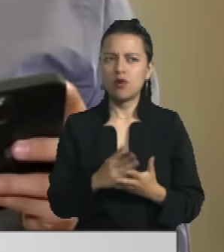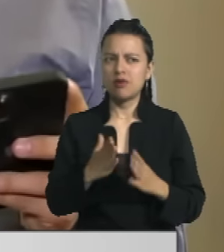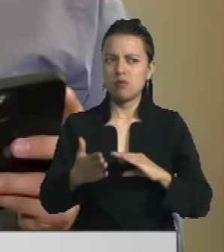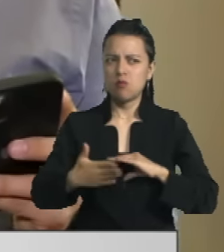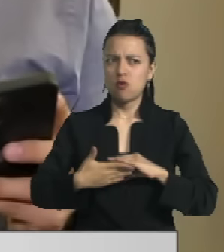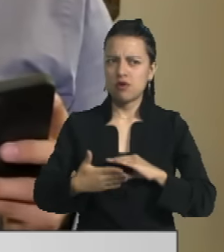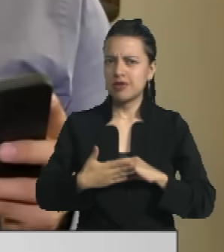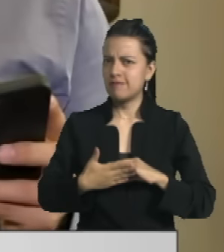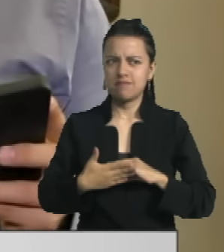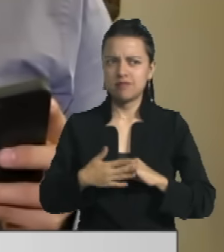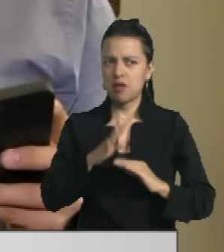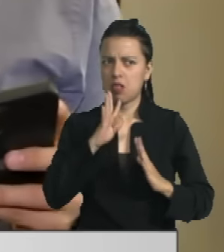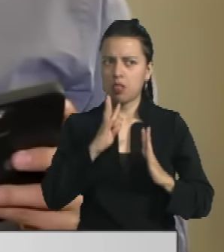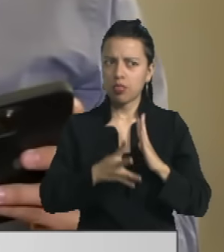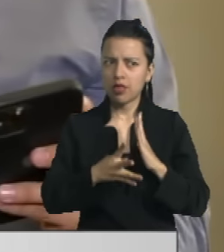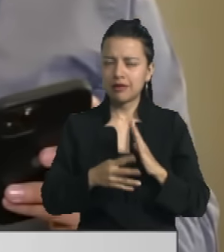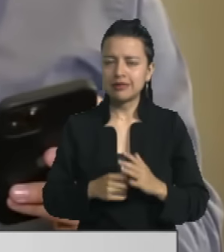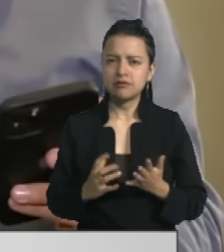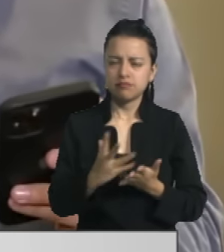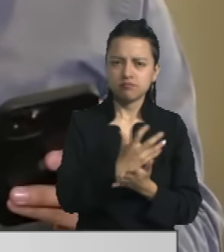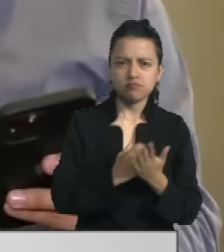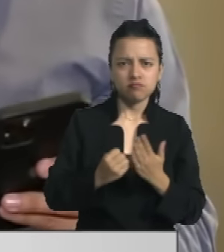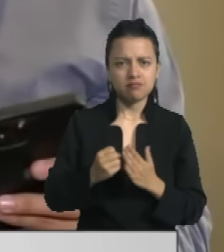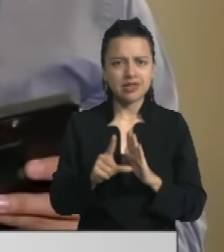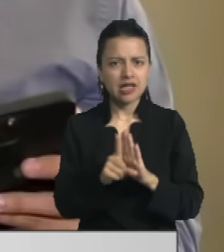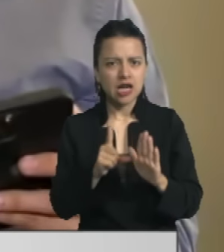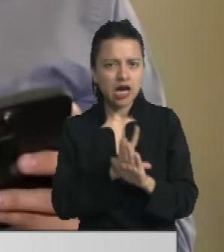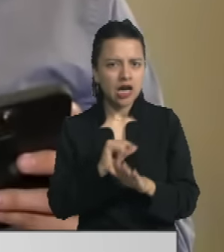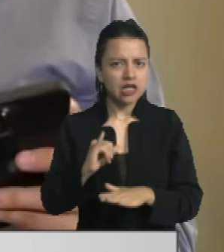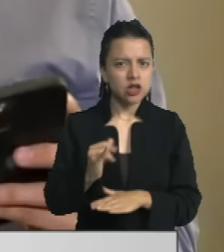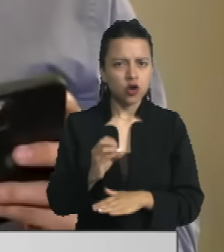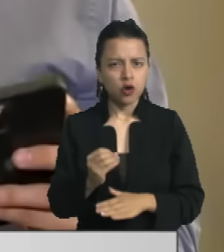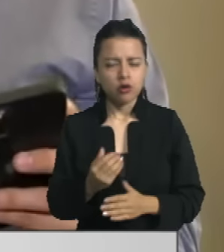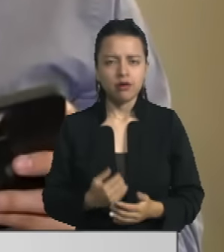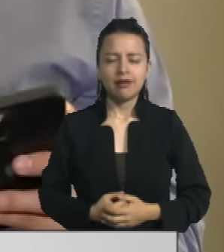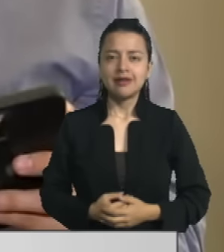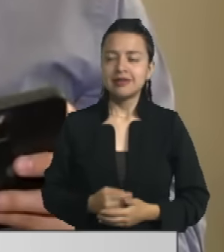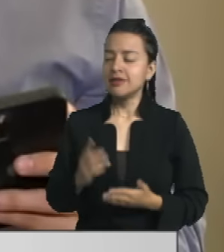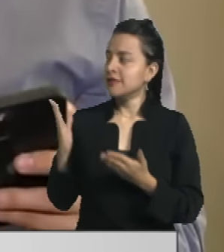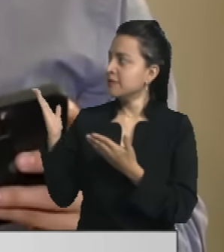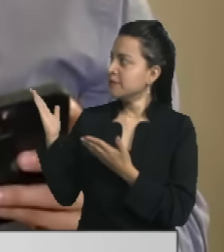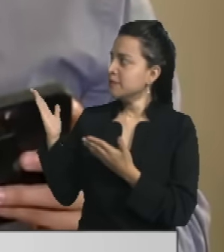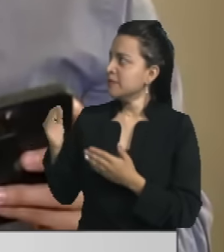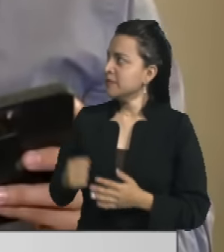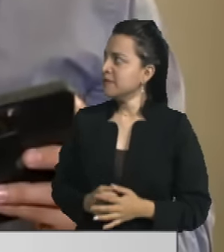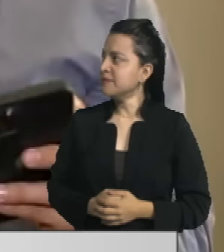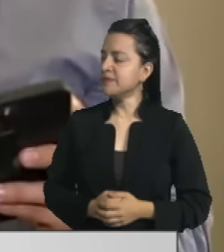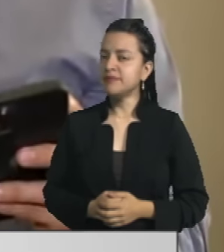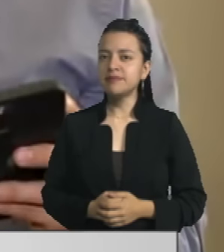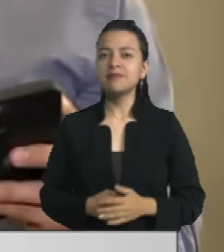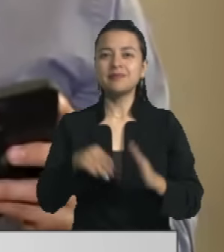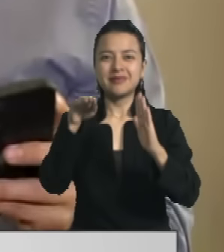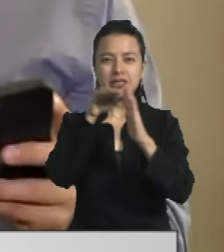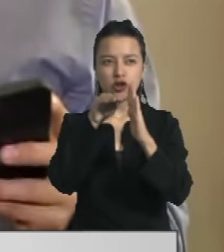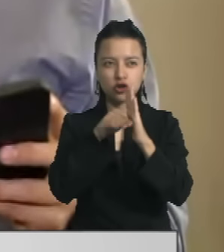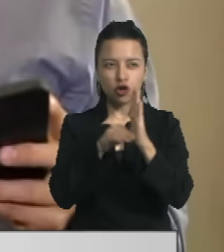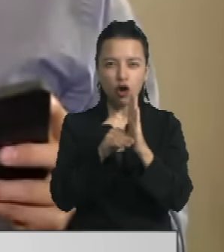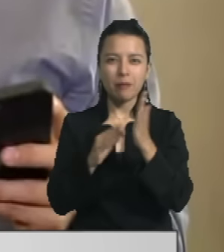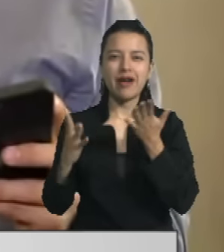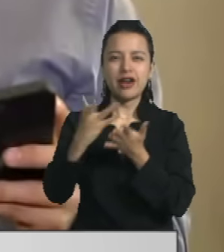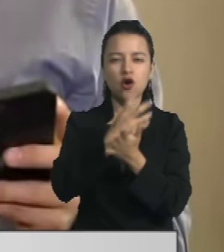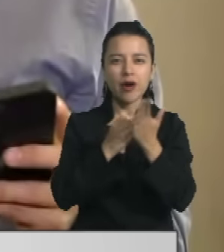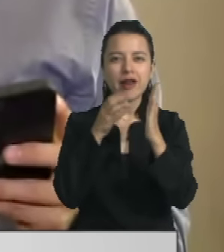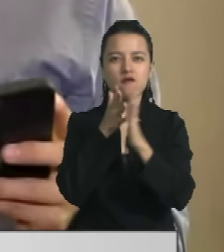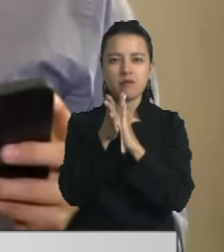comillas el propósito de las actuaciones es determinar si las investigaciones habrán infringido el régimen de protección de datos personales colombiano en la recolección de